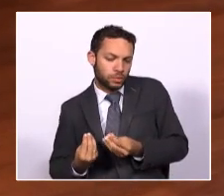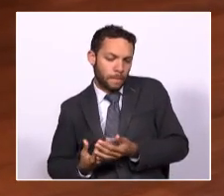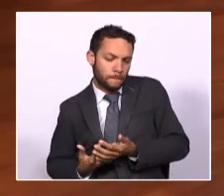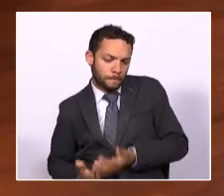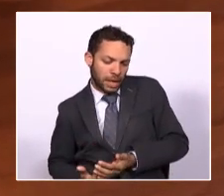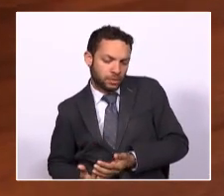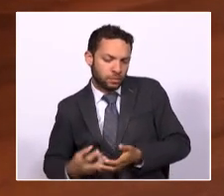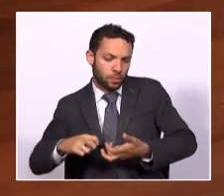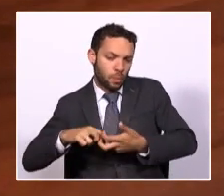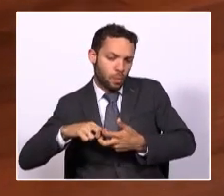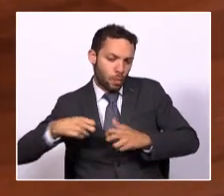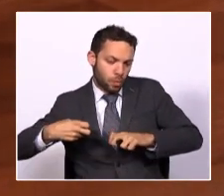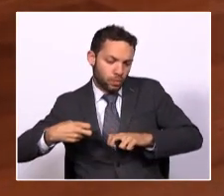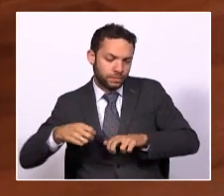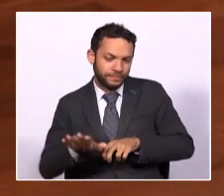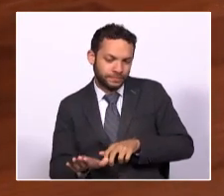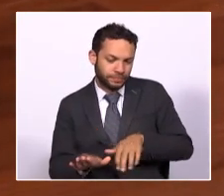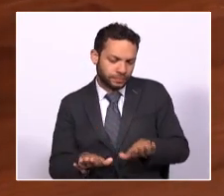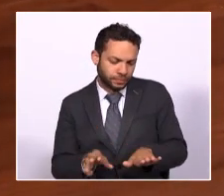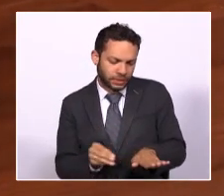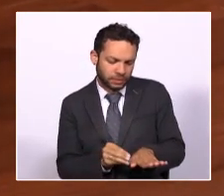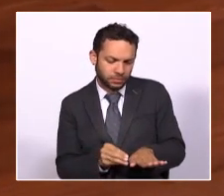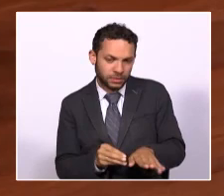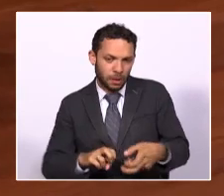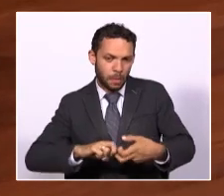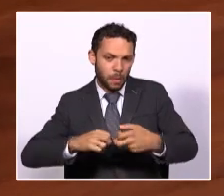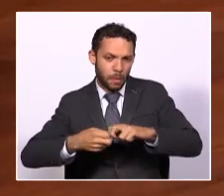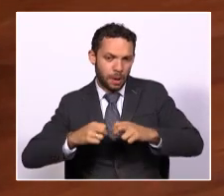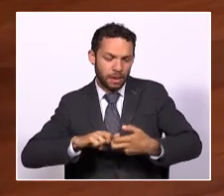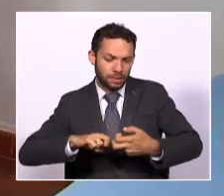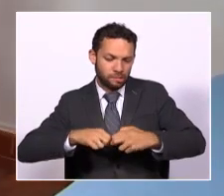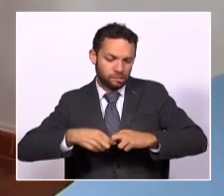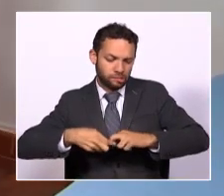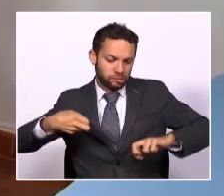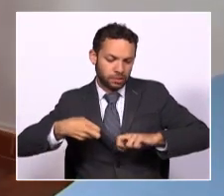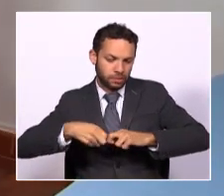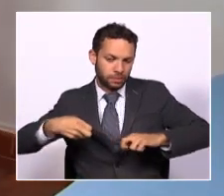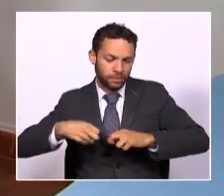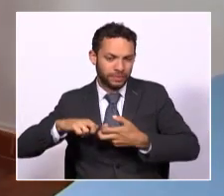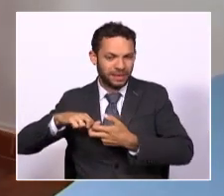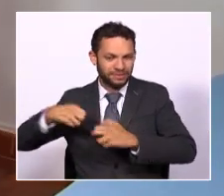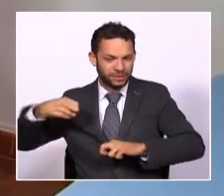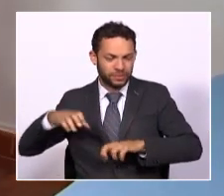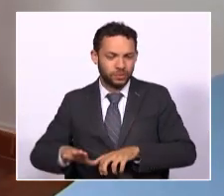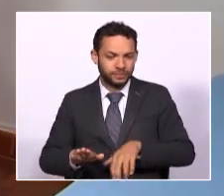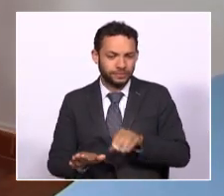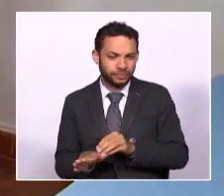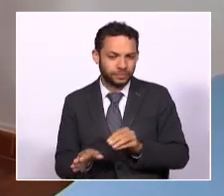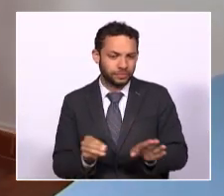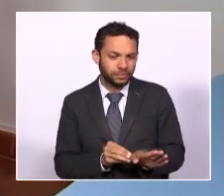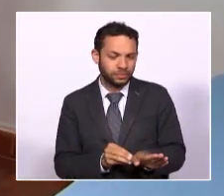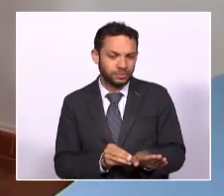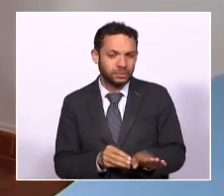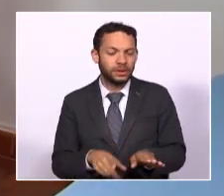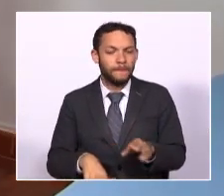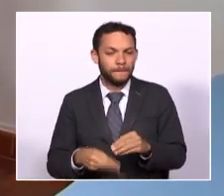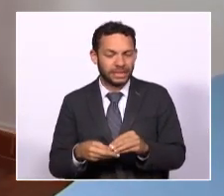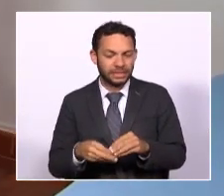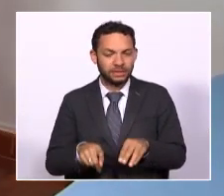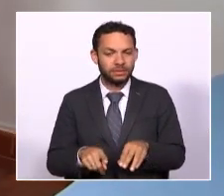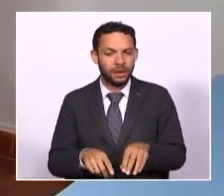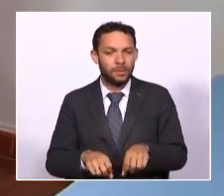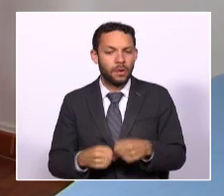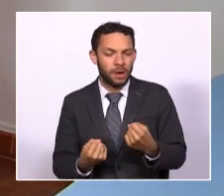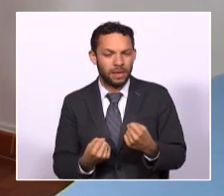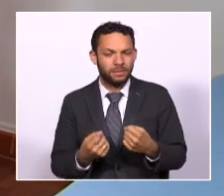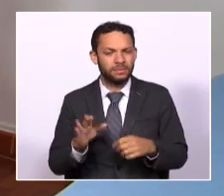malformación estructural en tobillo. Entonces empieza a generar una deformidad a nivel tibial y en el cuello del tobillo. Entonces va a empezar